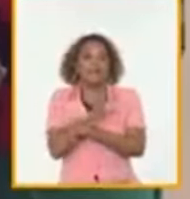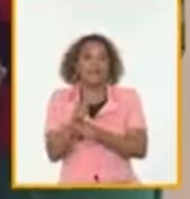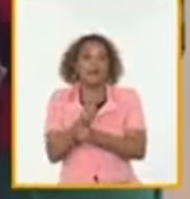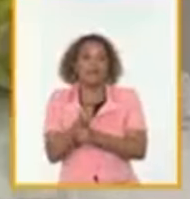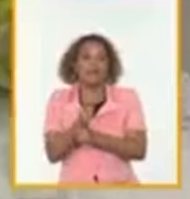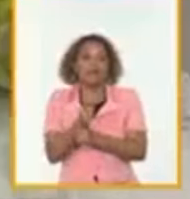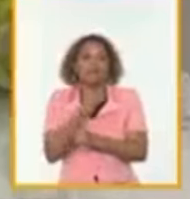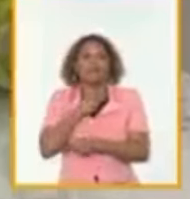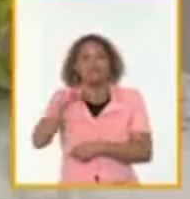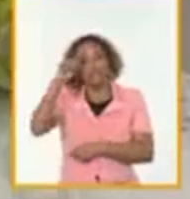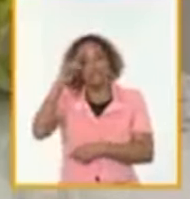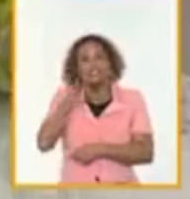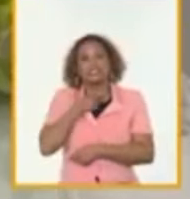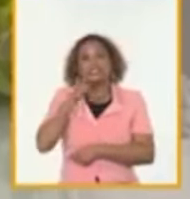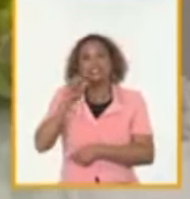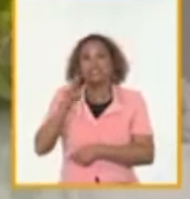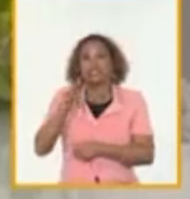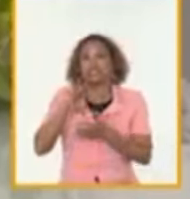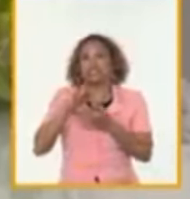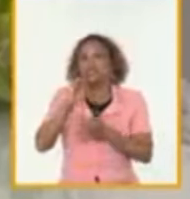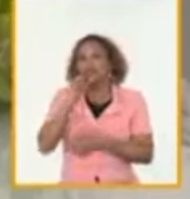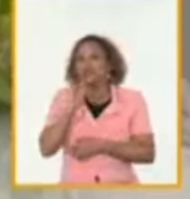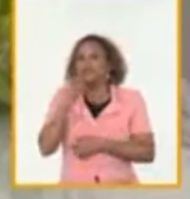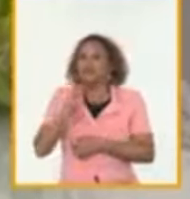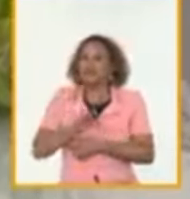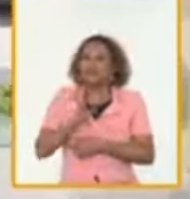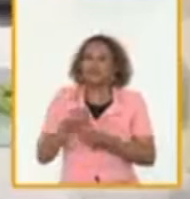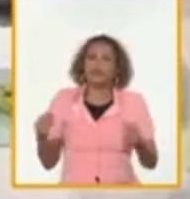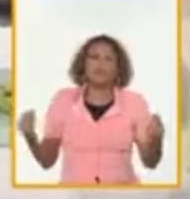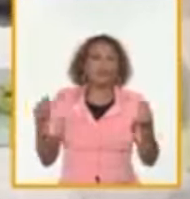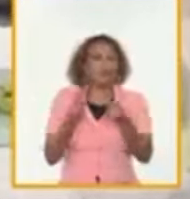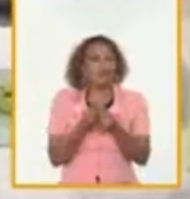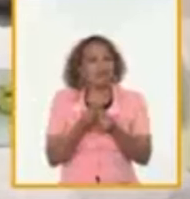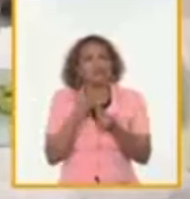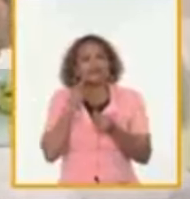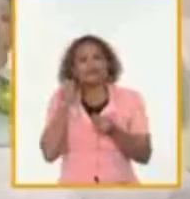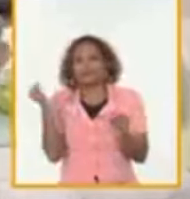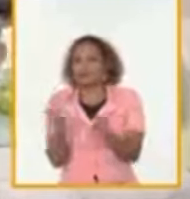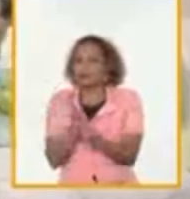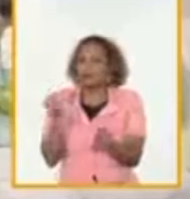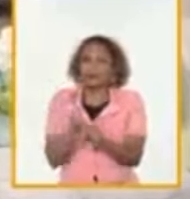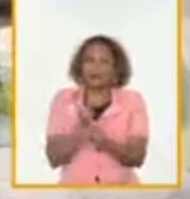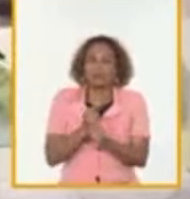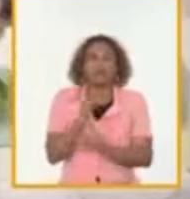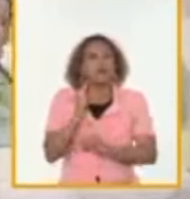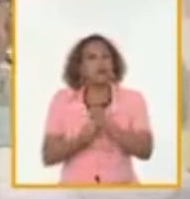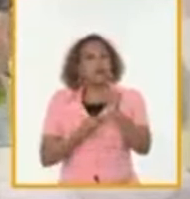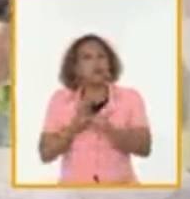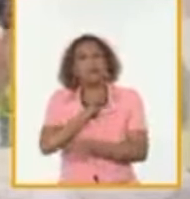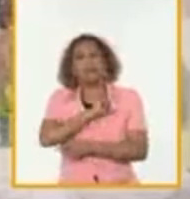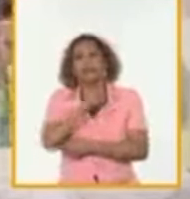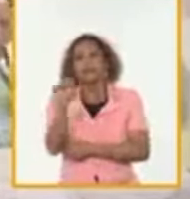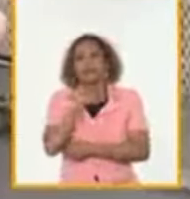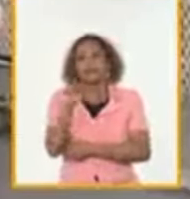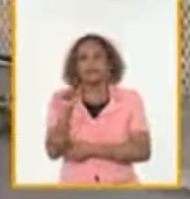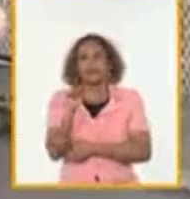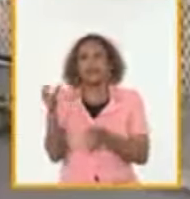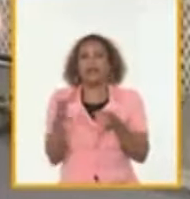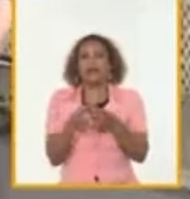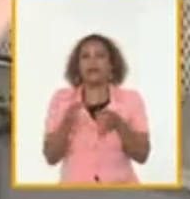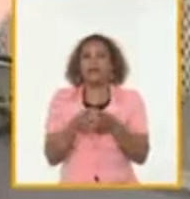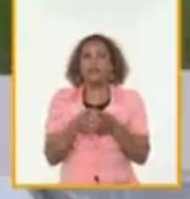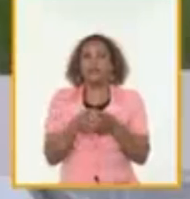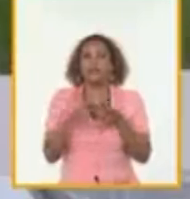participaba con nosotros hemos logrado un grupo de movimientos políticos productivos en la provincia el Movimiento Político productivo de los